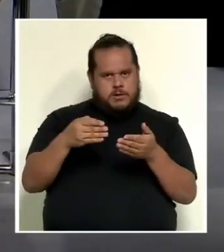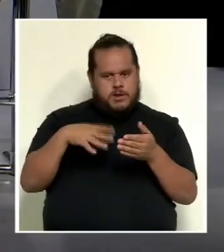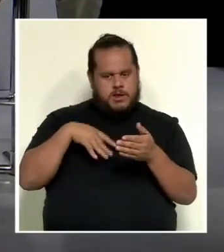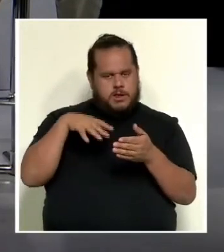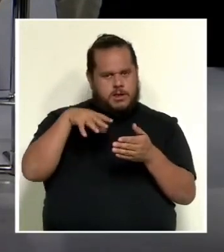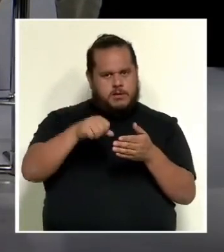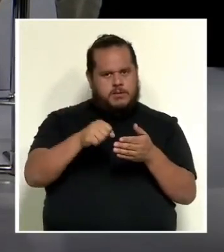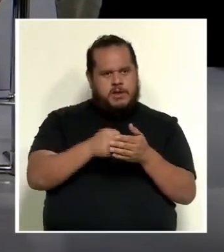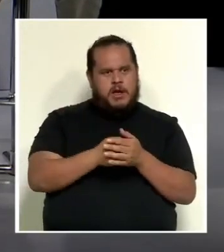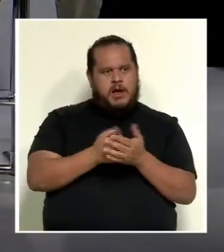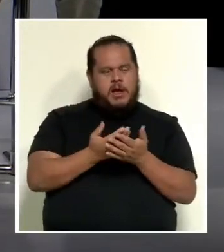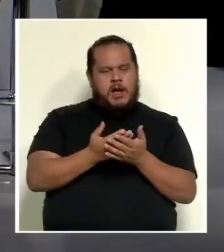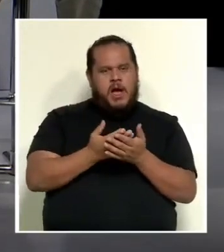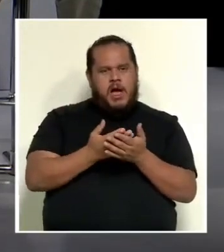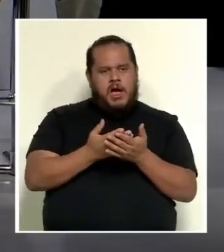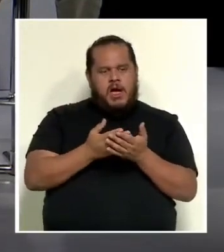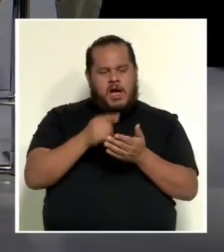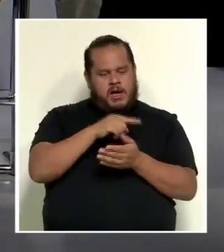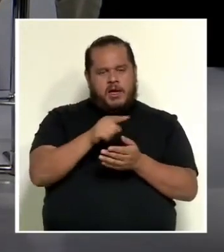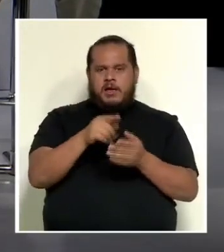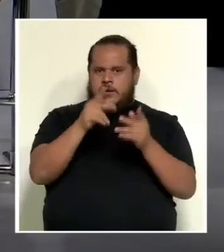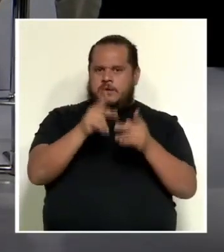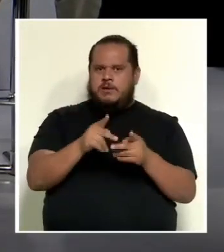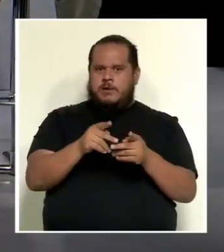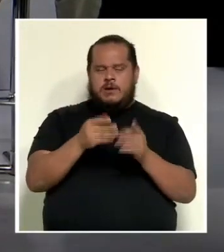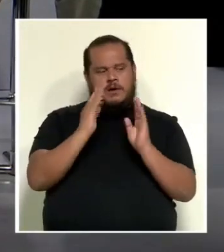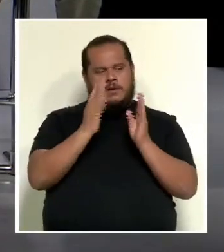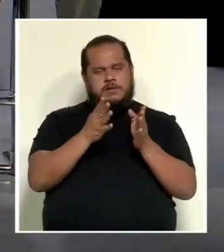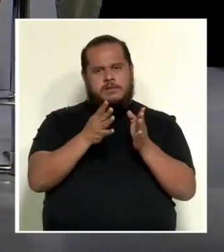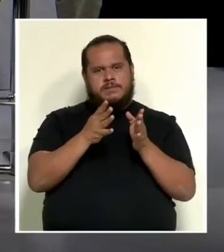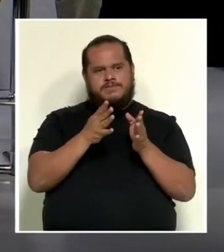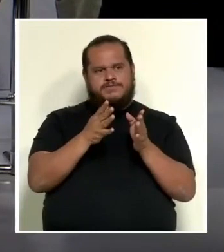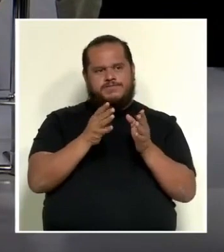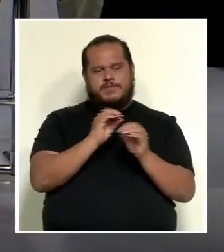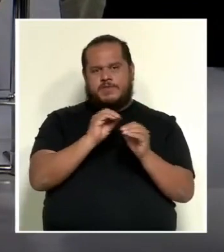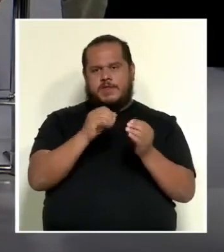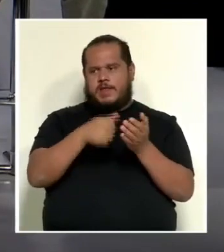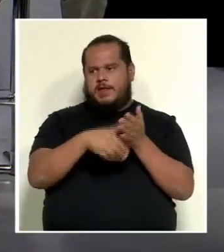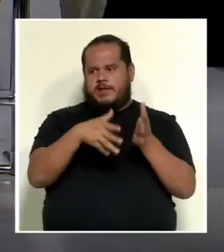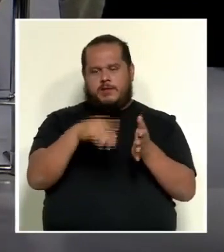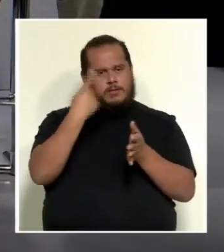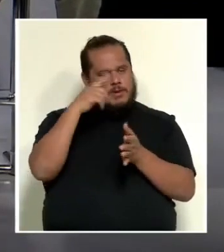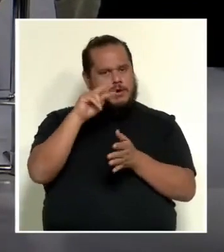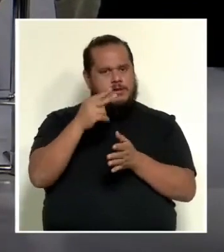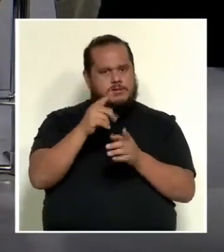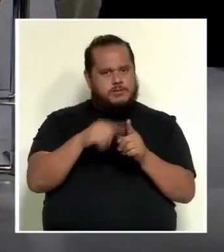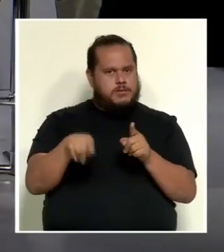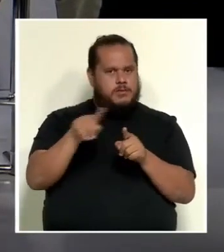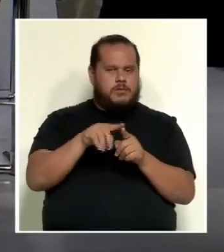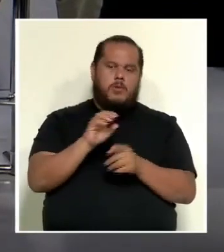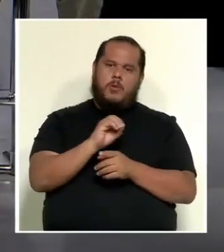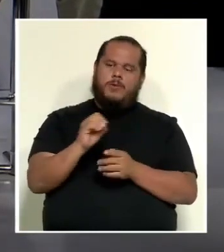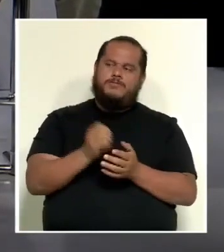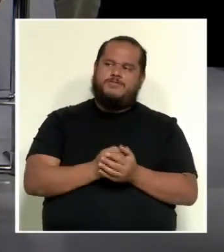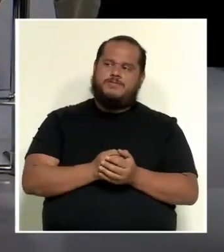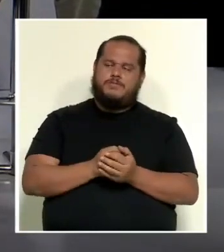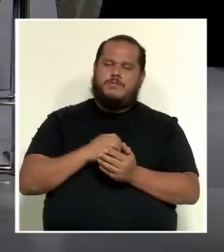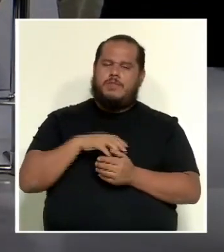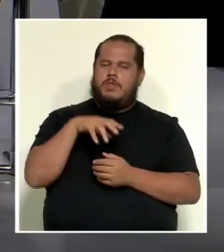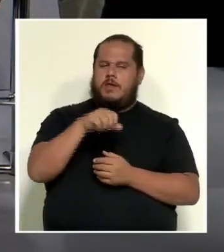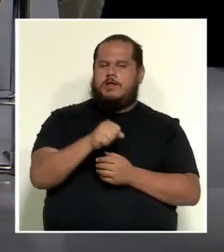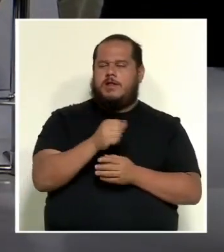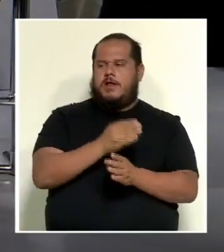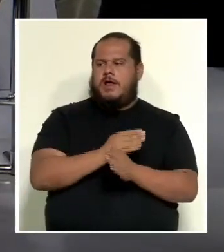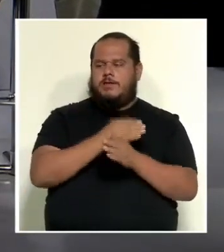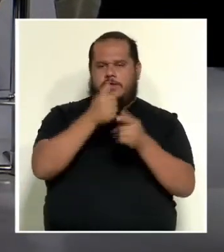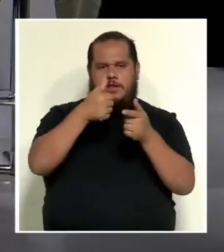captar, en seducir a esas personas que se quedaron sin candidato para la segunda ronda, o cazar